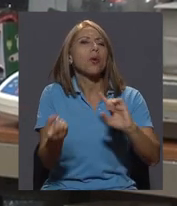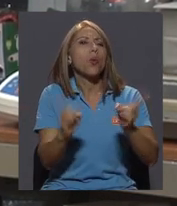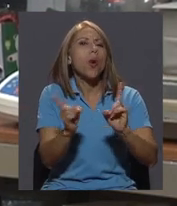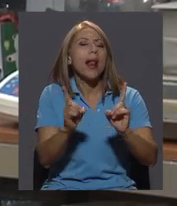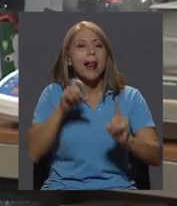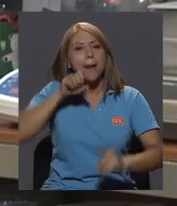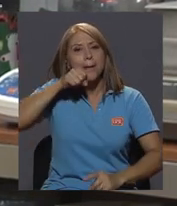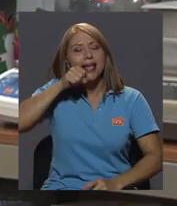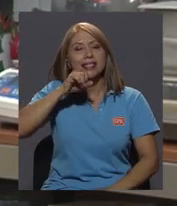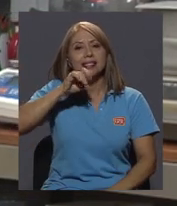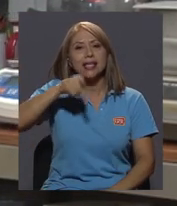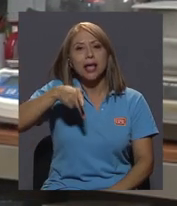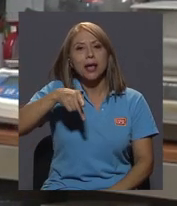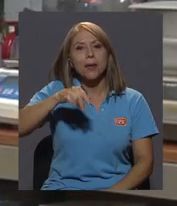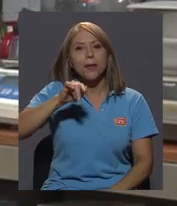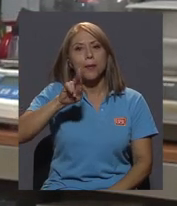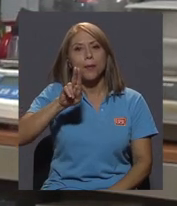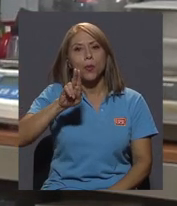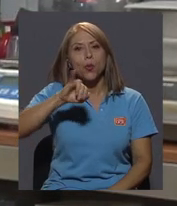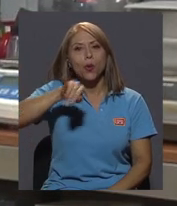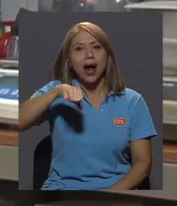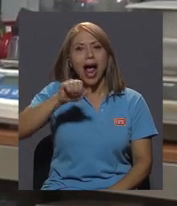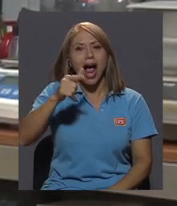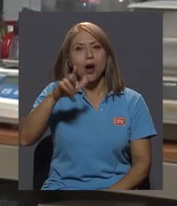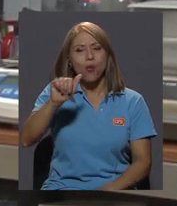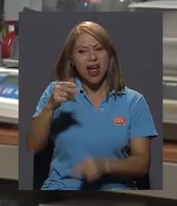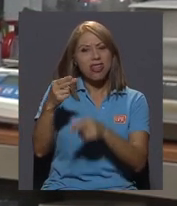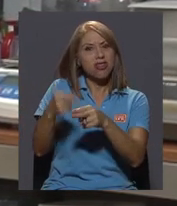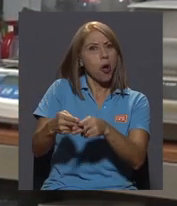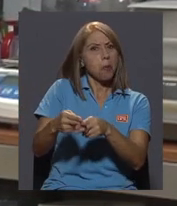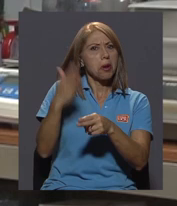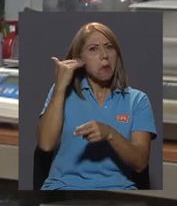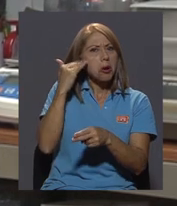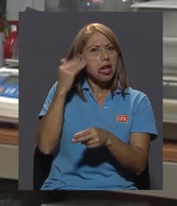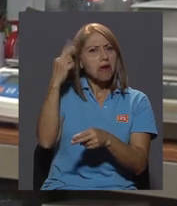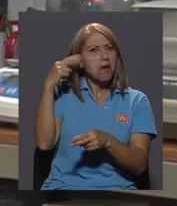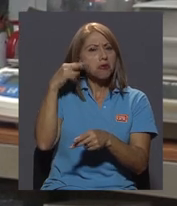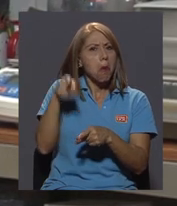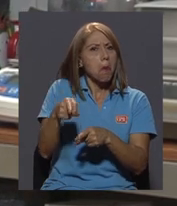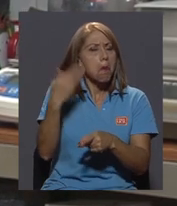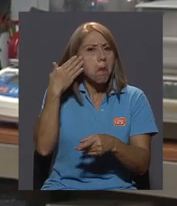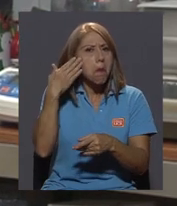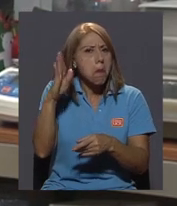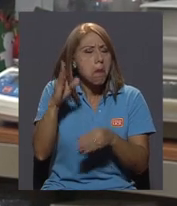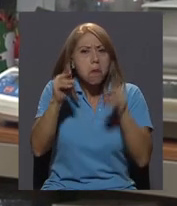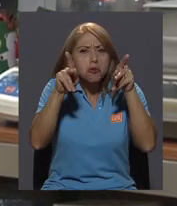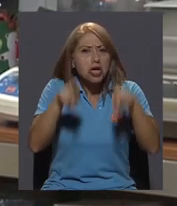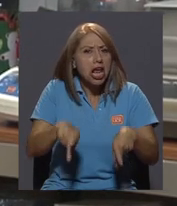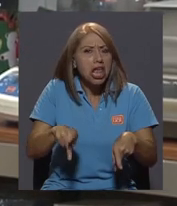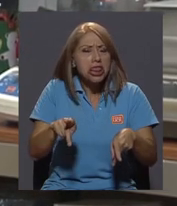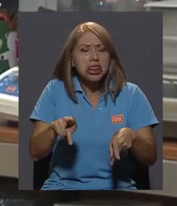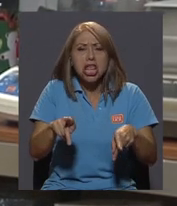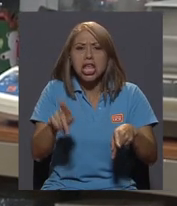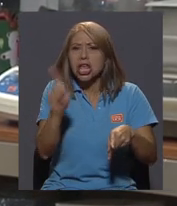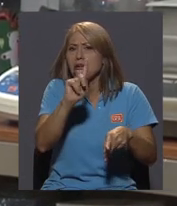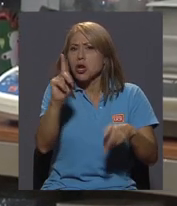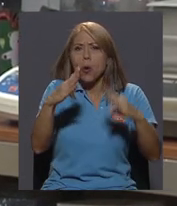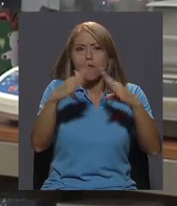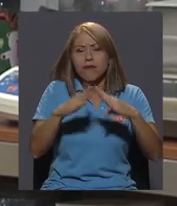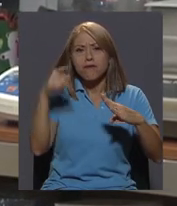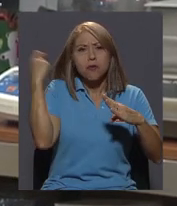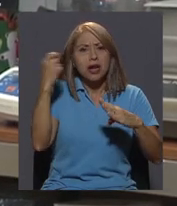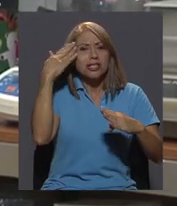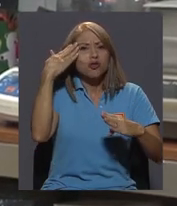maíz pujagua, cuyo nombre de hecho pues es desconocido para mucha gente fuera de Guanacaste o